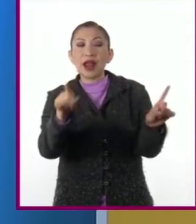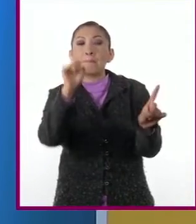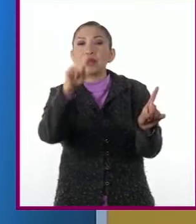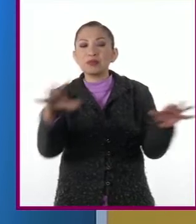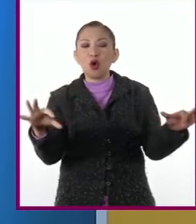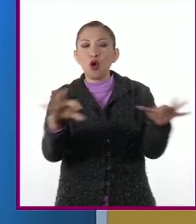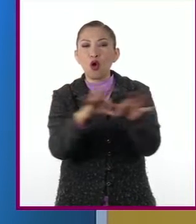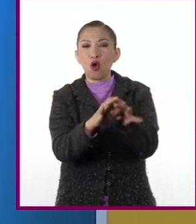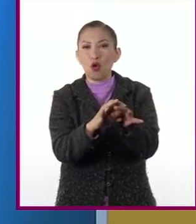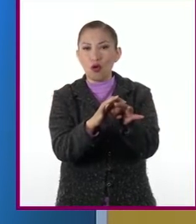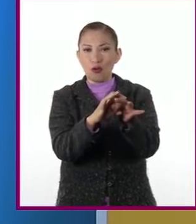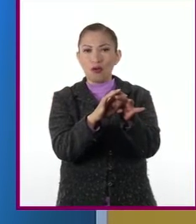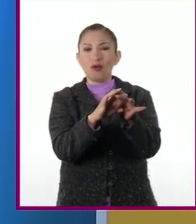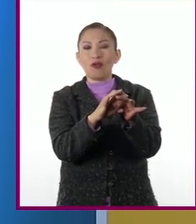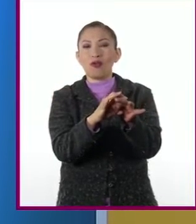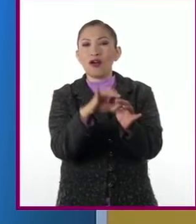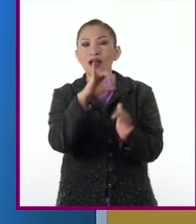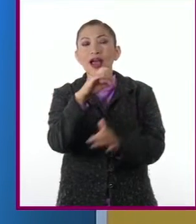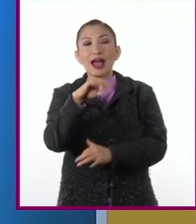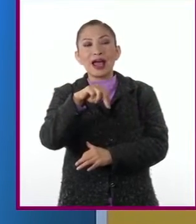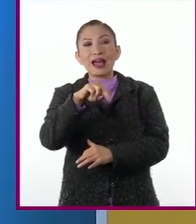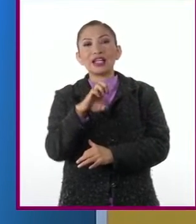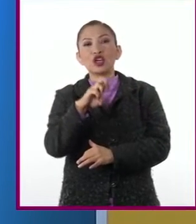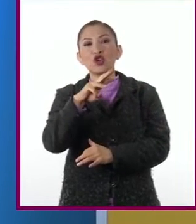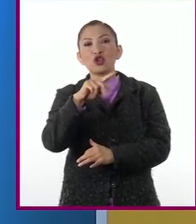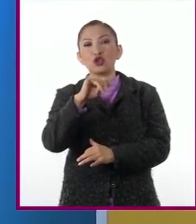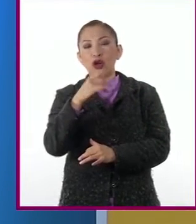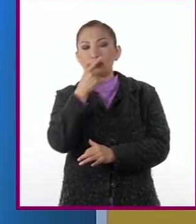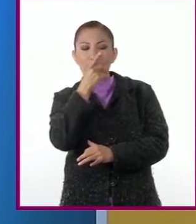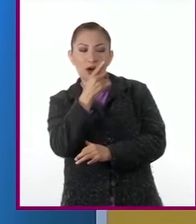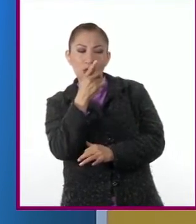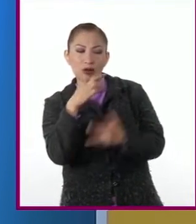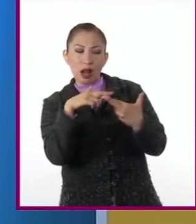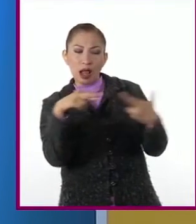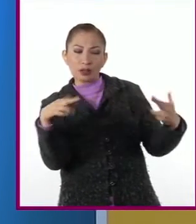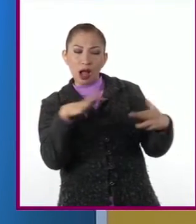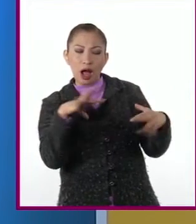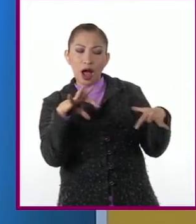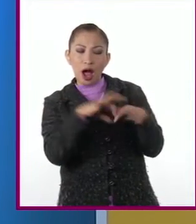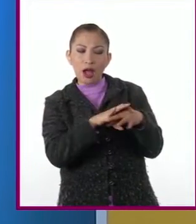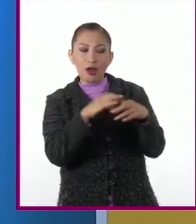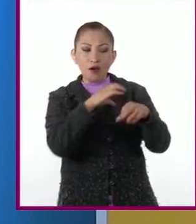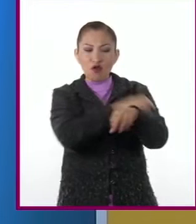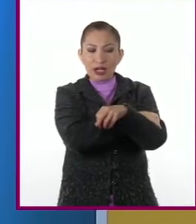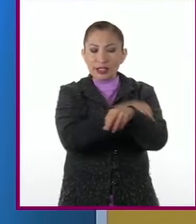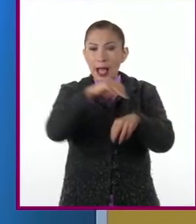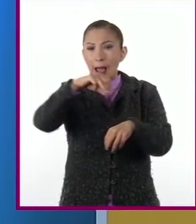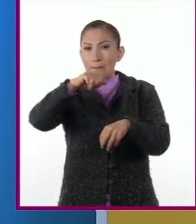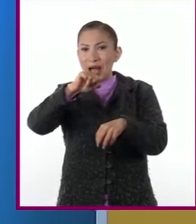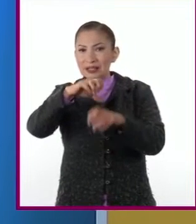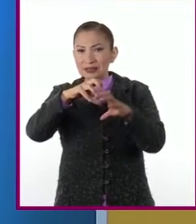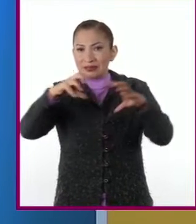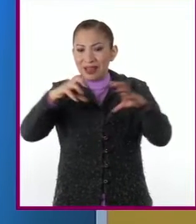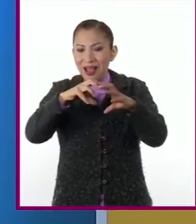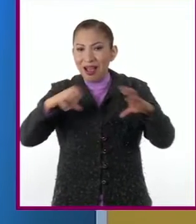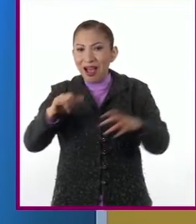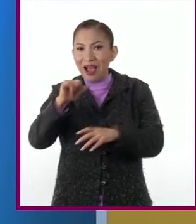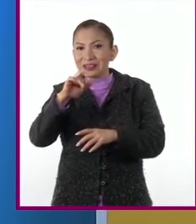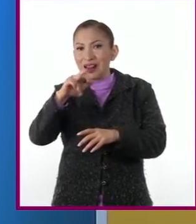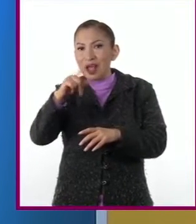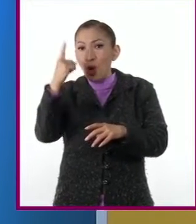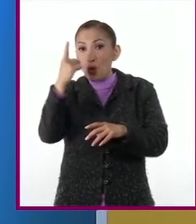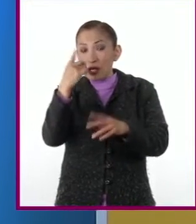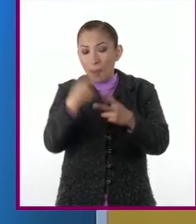mismo concepto. Isaac Newton expresó la relación que hay entre fuerza, masa y aceleración en una